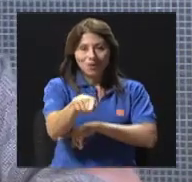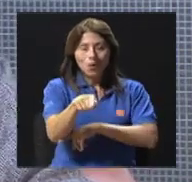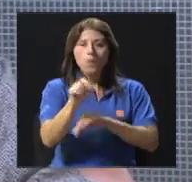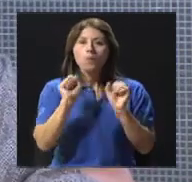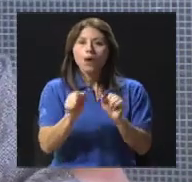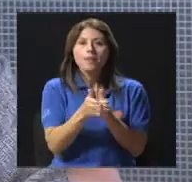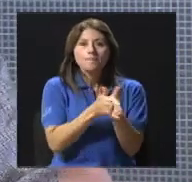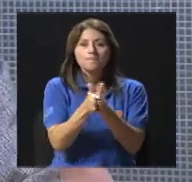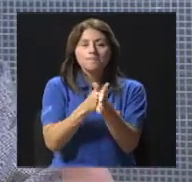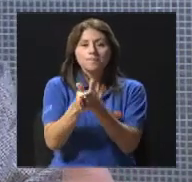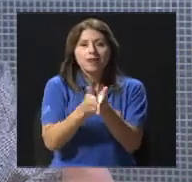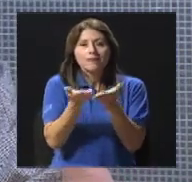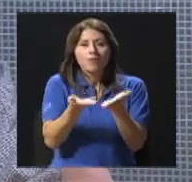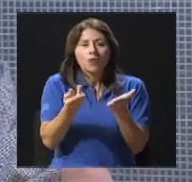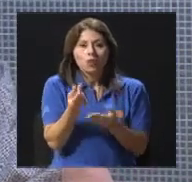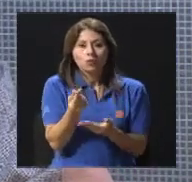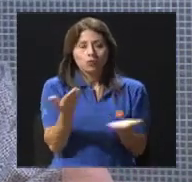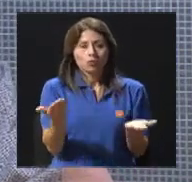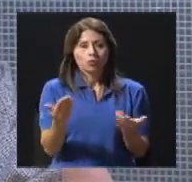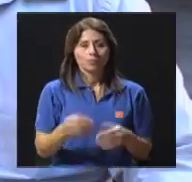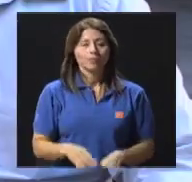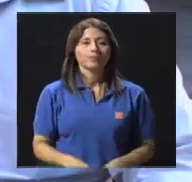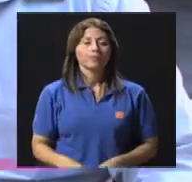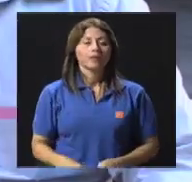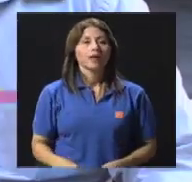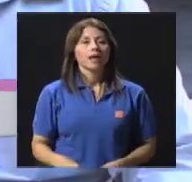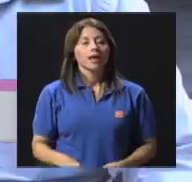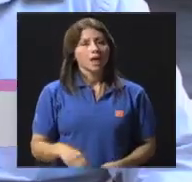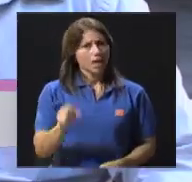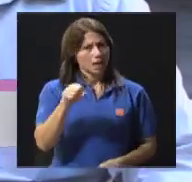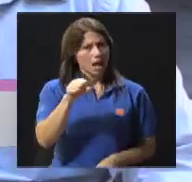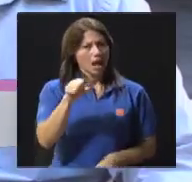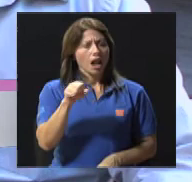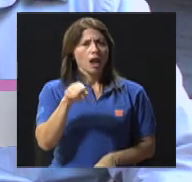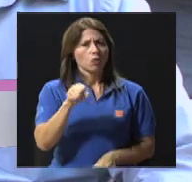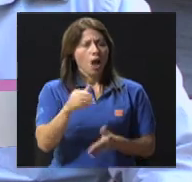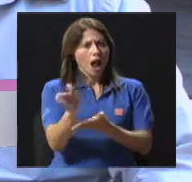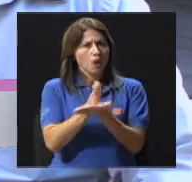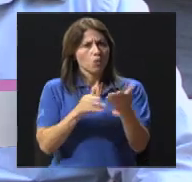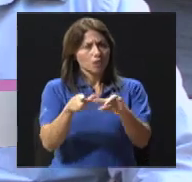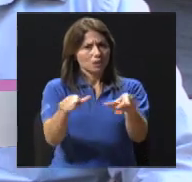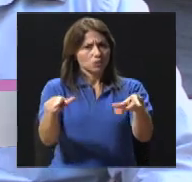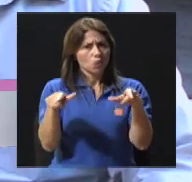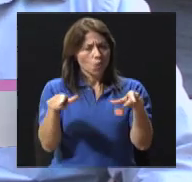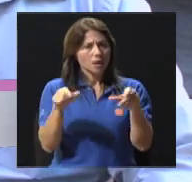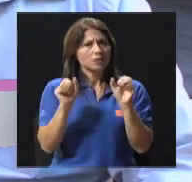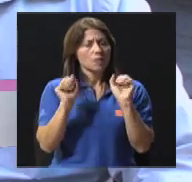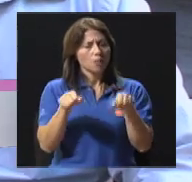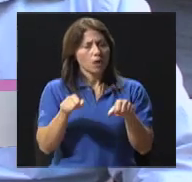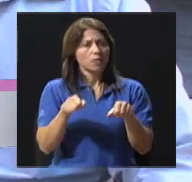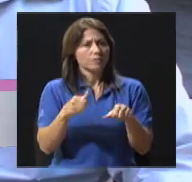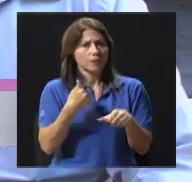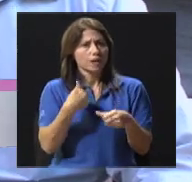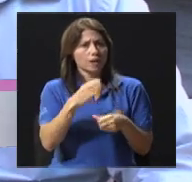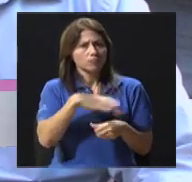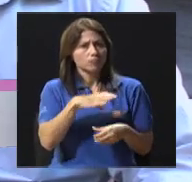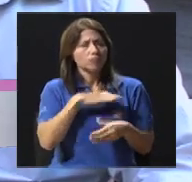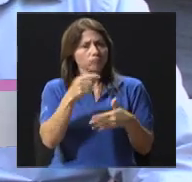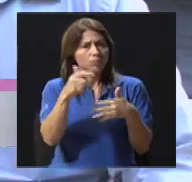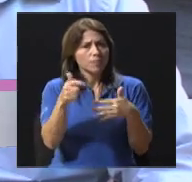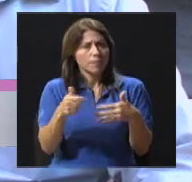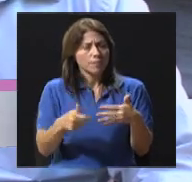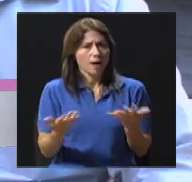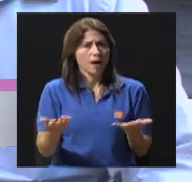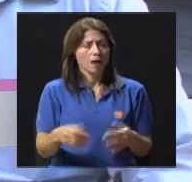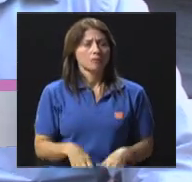los recursos que tenemos disponibles en el país. Claro, y que existen factores determinantes de ciertas zonas crítico, que resultan, como usted